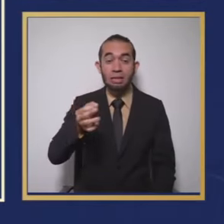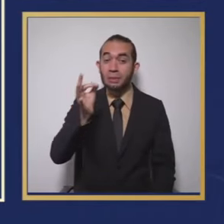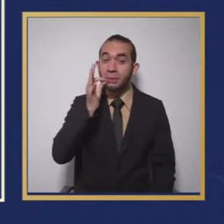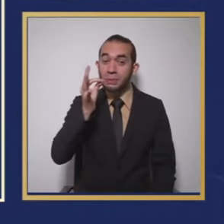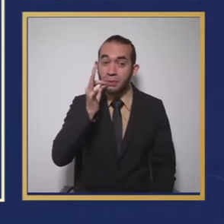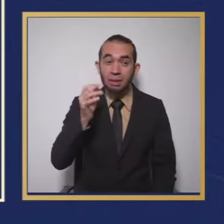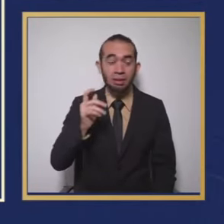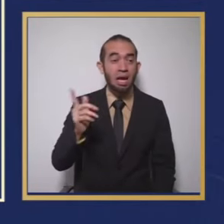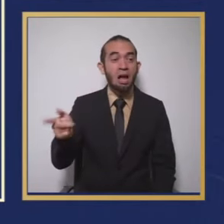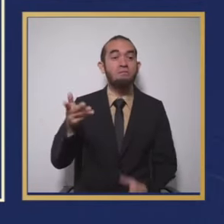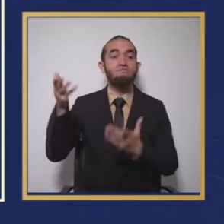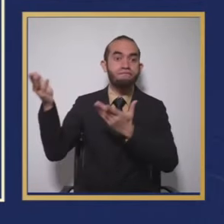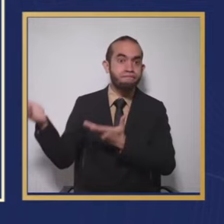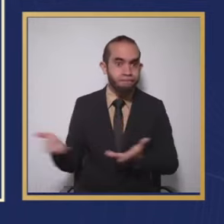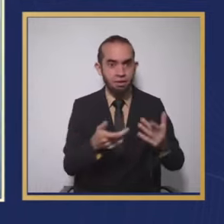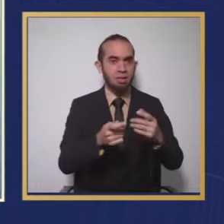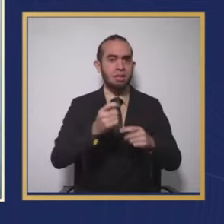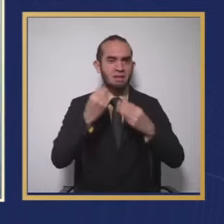Gracias,